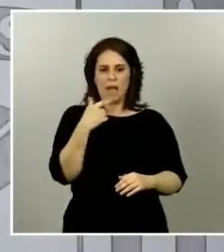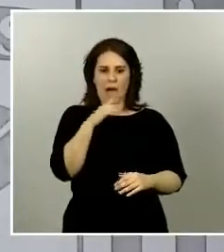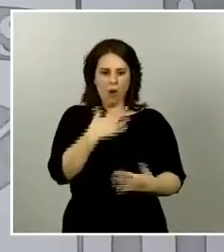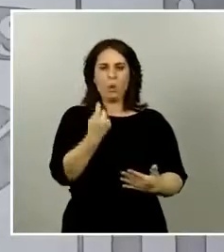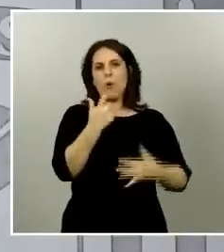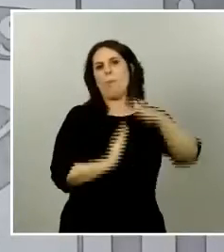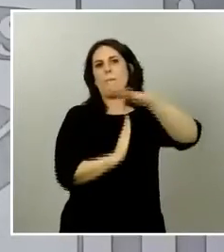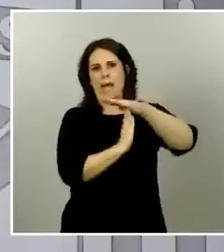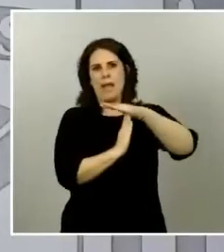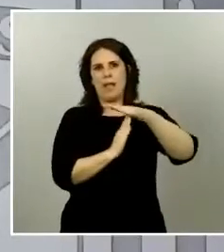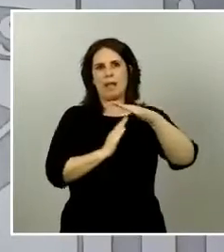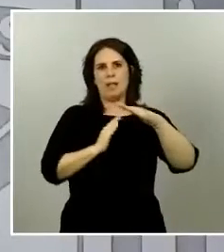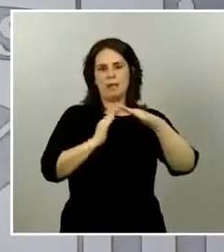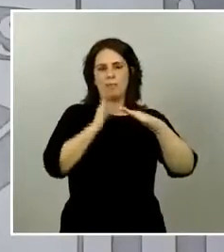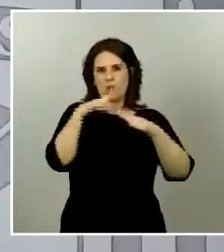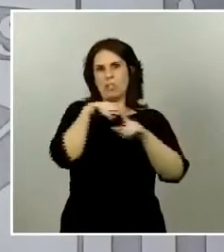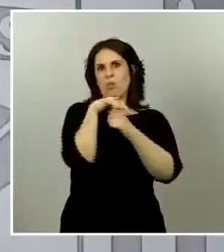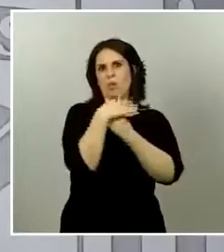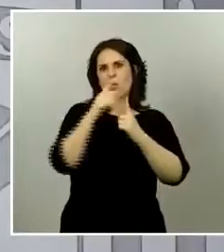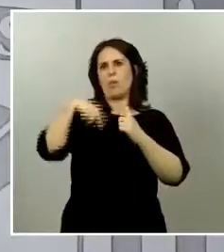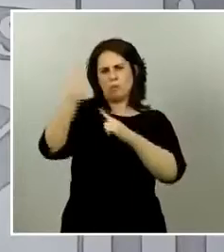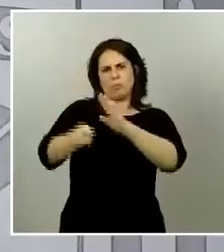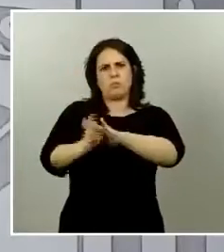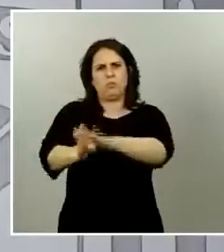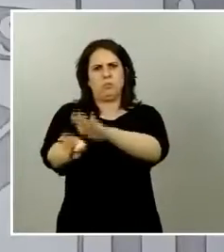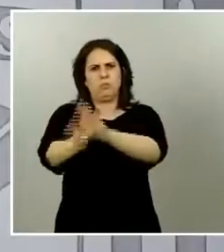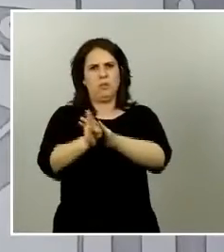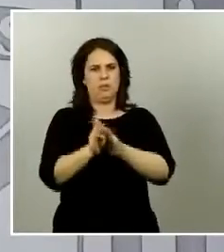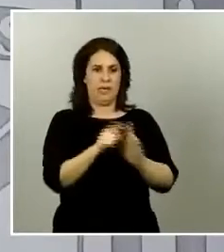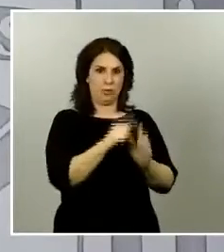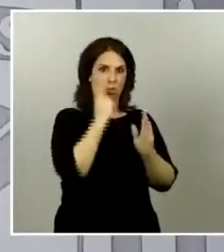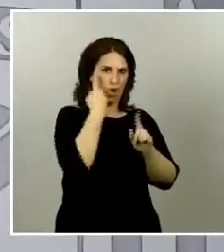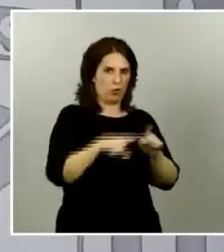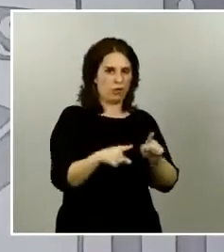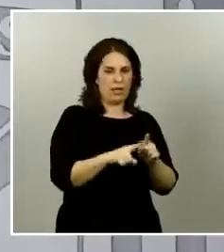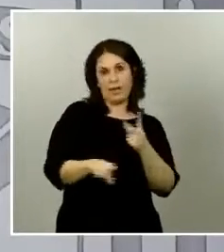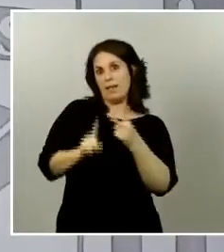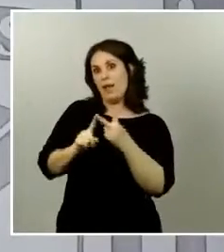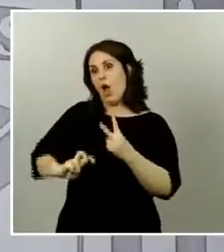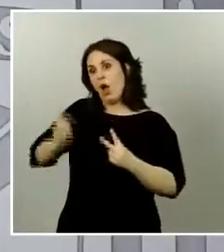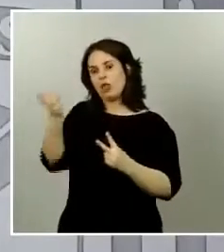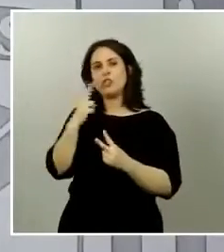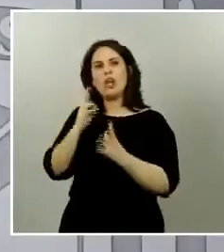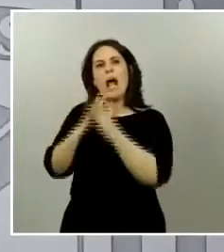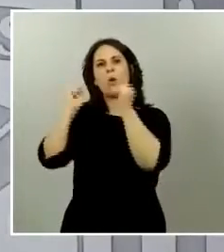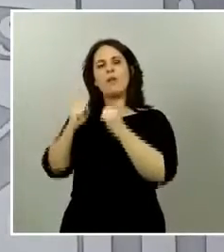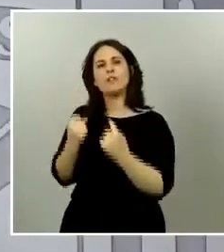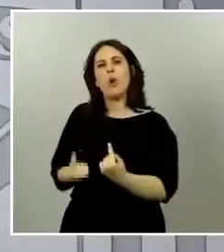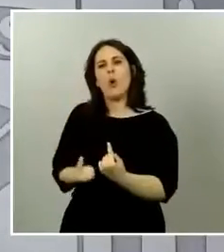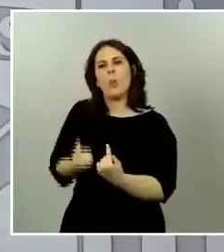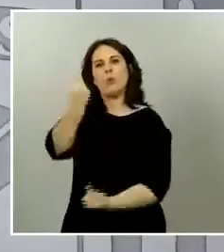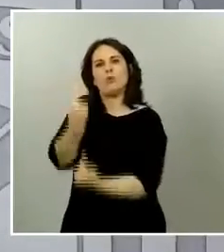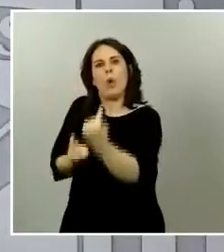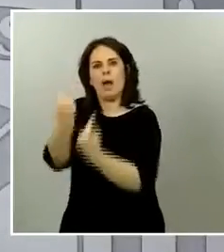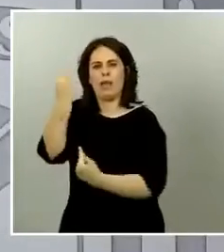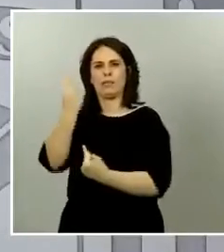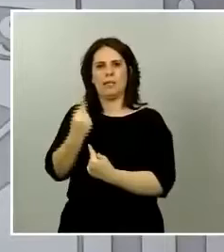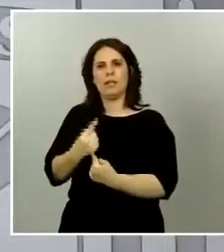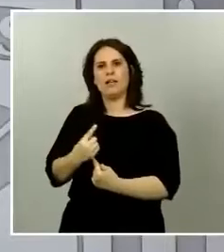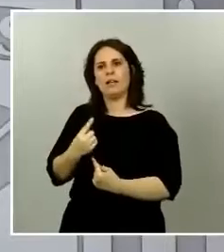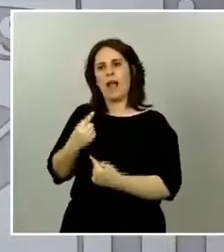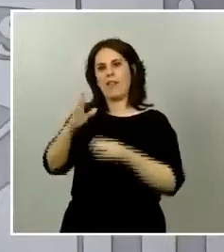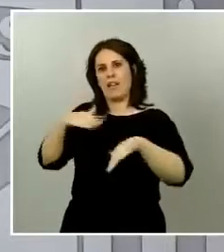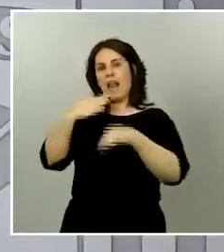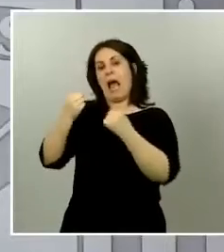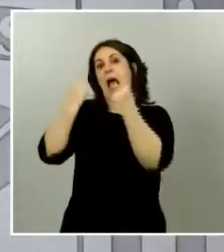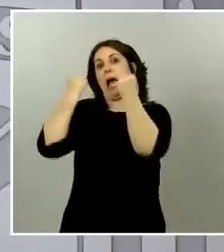se plantea en el programa tendrá debido cumplimiento. Y otra cuestión distinta son los acuerdos puntuales a los que el Gobierno se ha